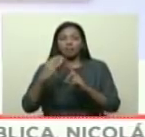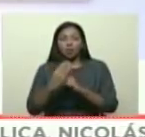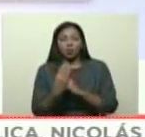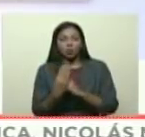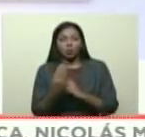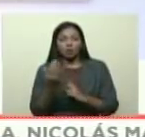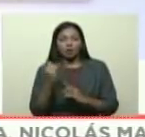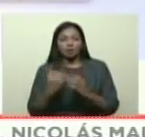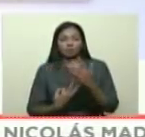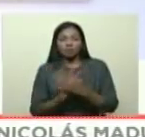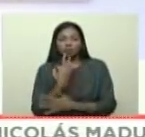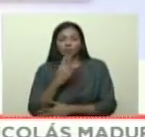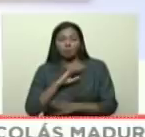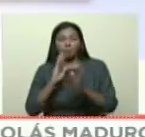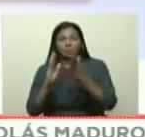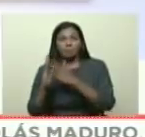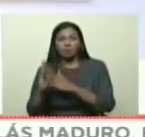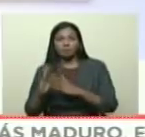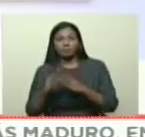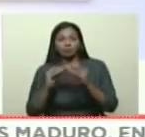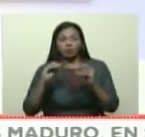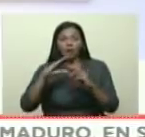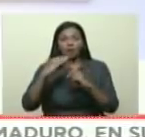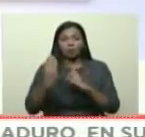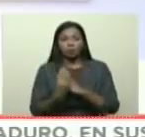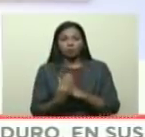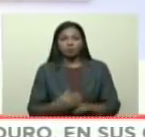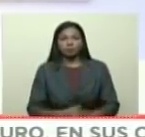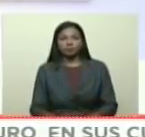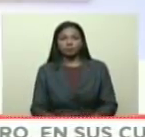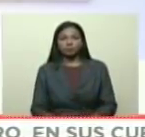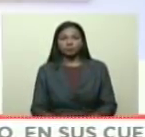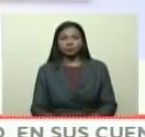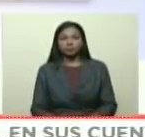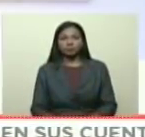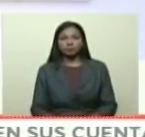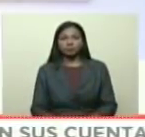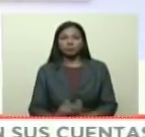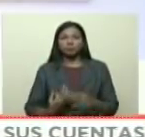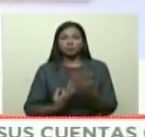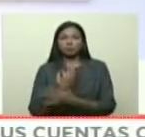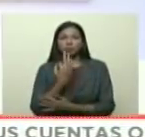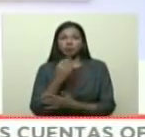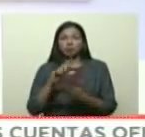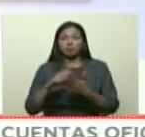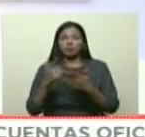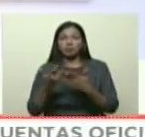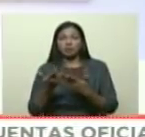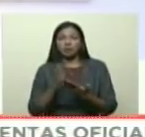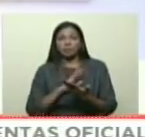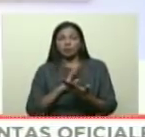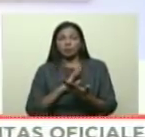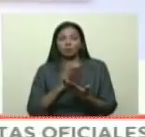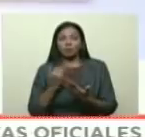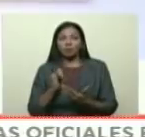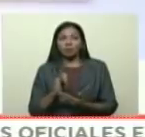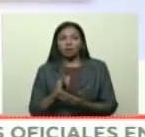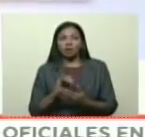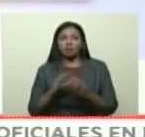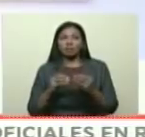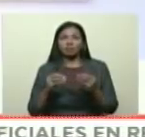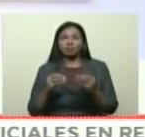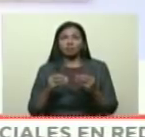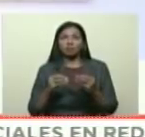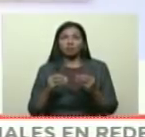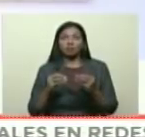de la Fundación Distribuidora Venezolana de la Cultura y de la Fundación Librerías del Sur. Quiere decir que